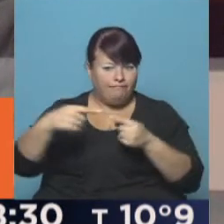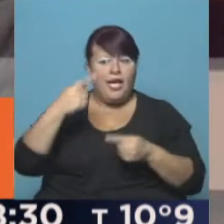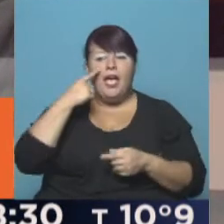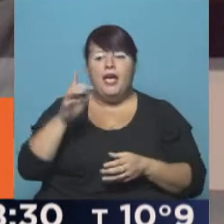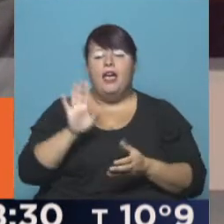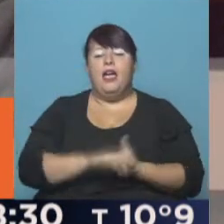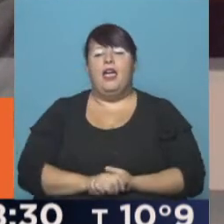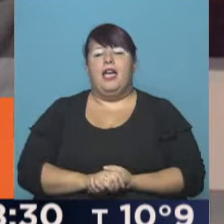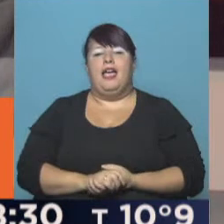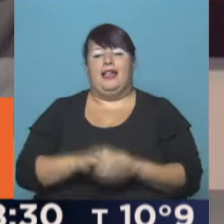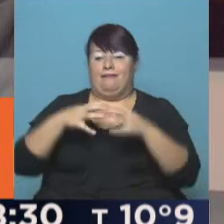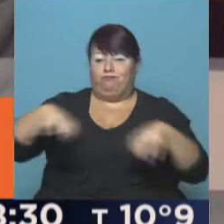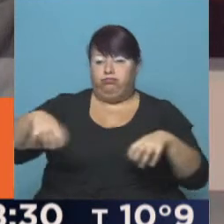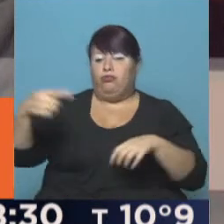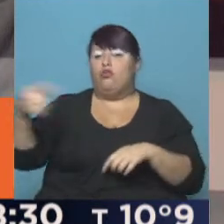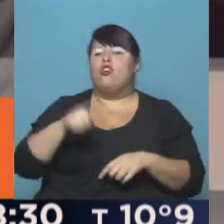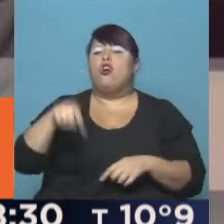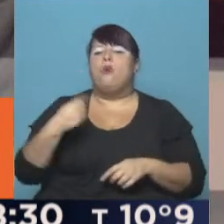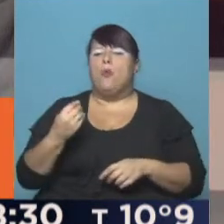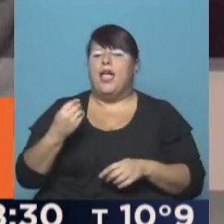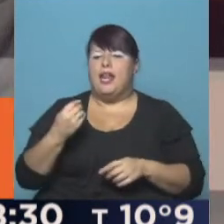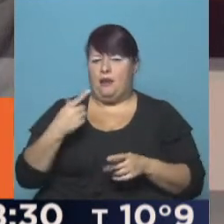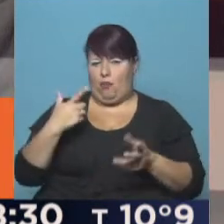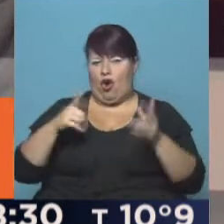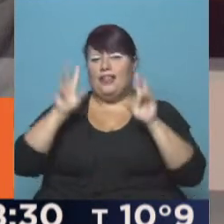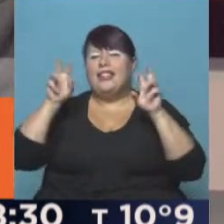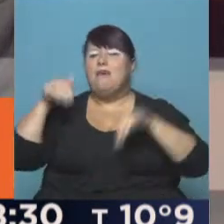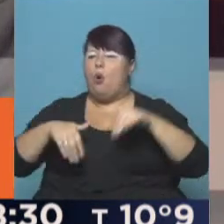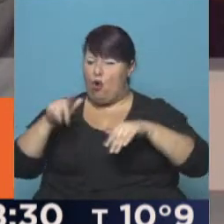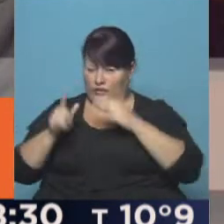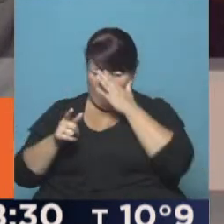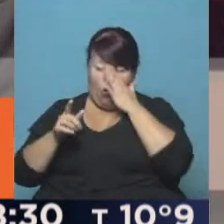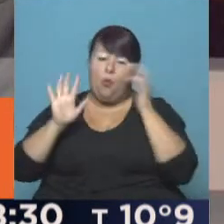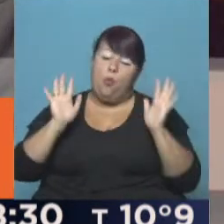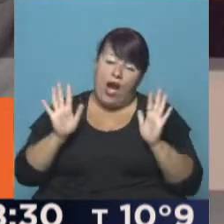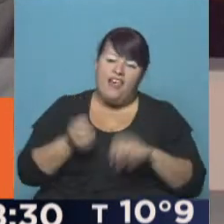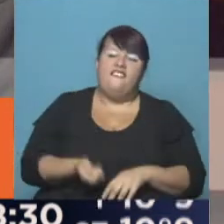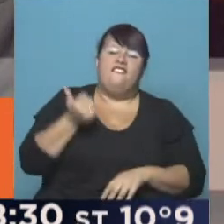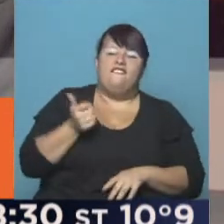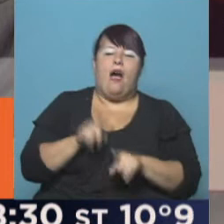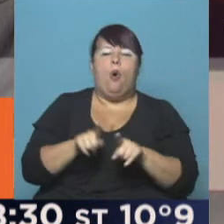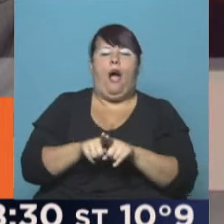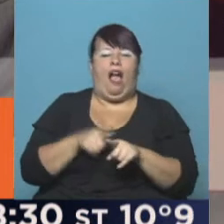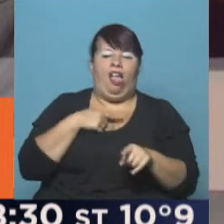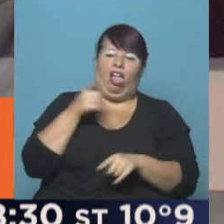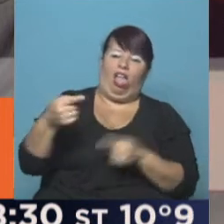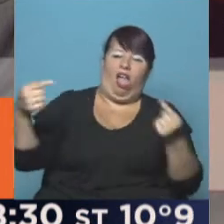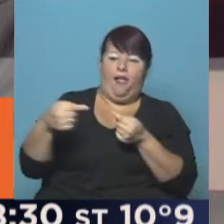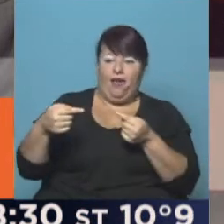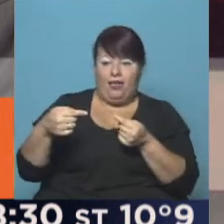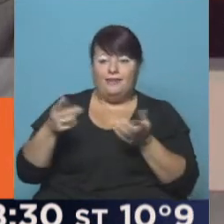fijate que la grieta viene por una cuestión de renta electoral también, ¿no? Es decir, bueno, es más fácil enfrentar a